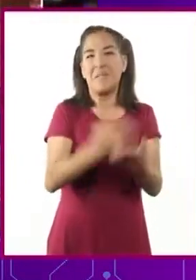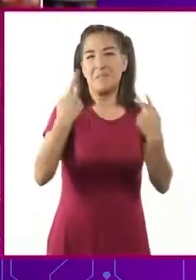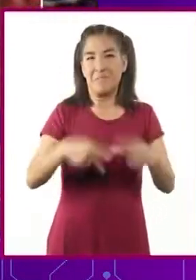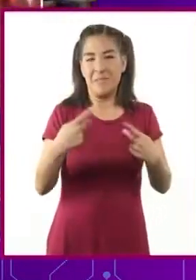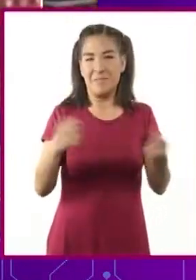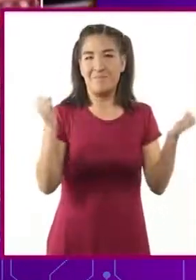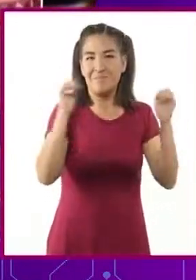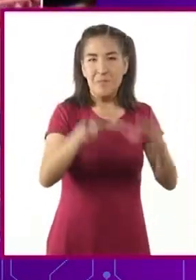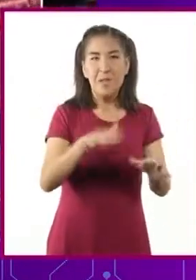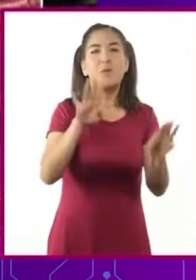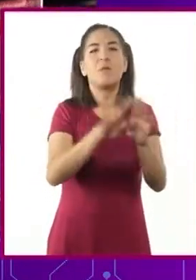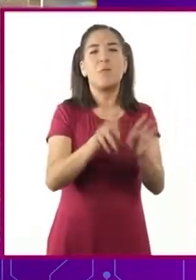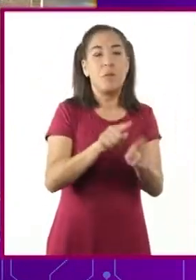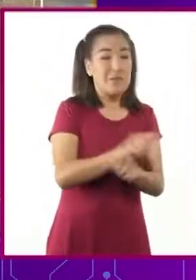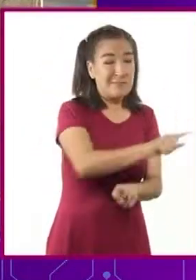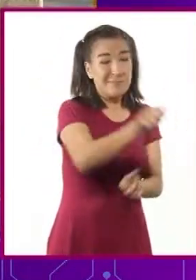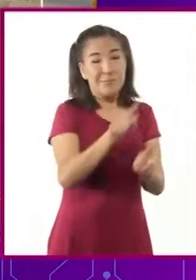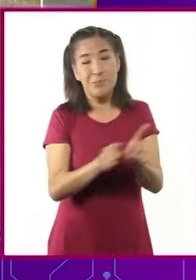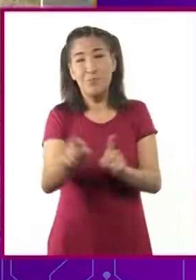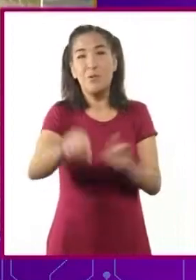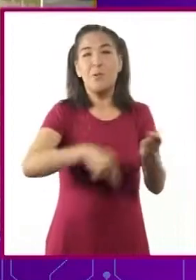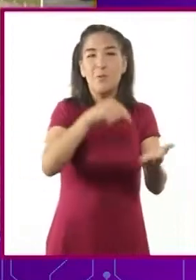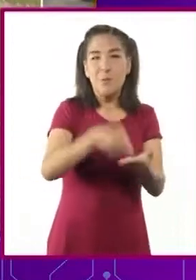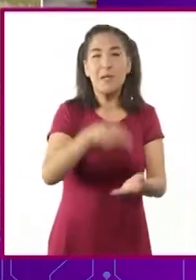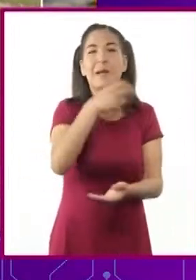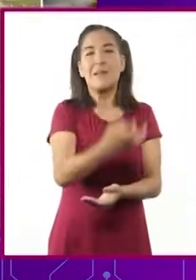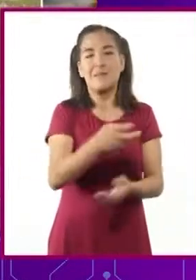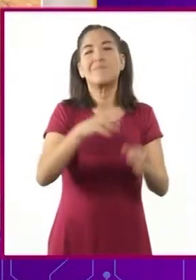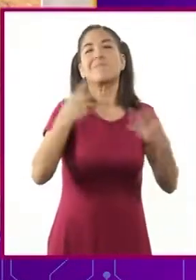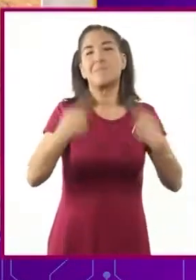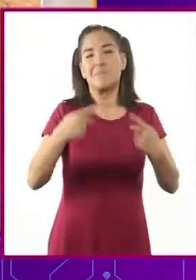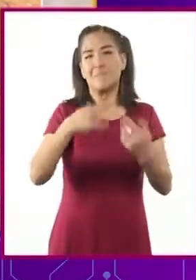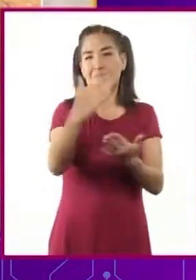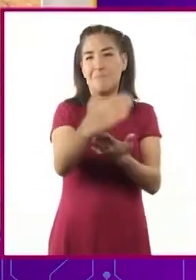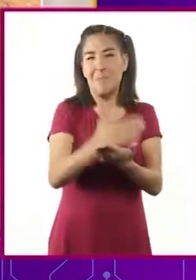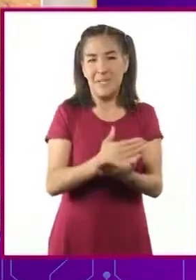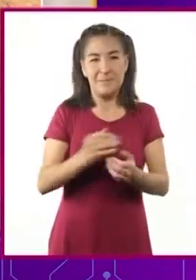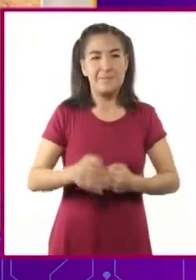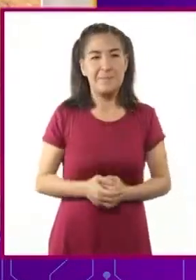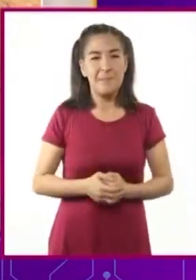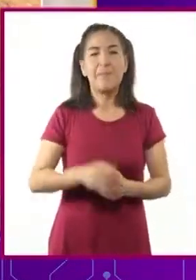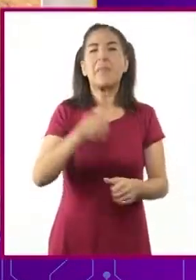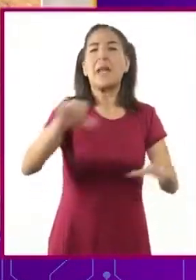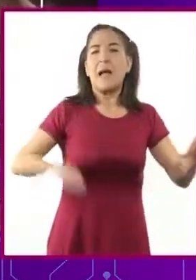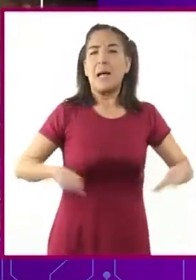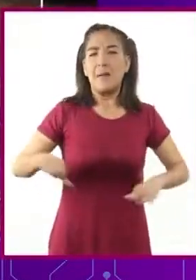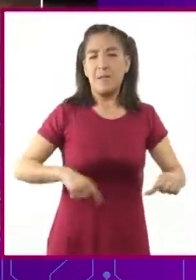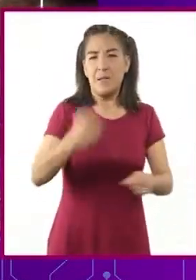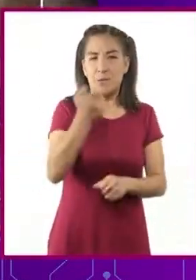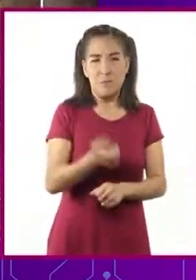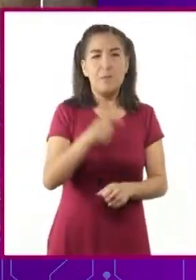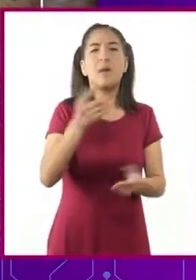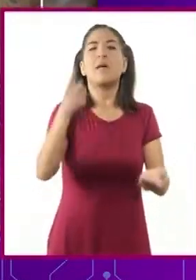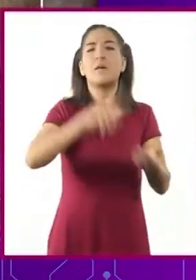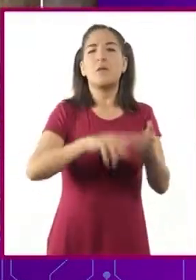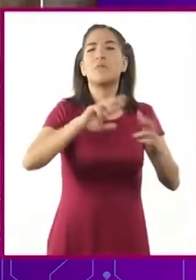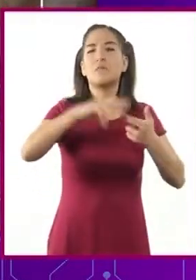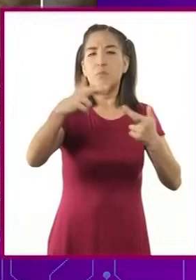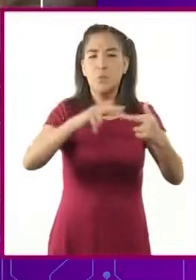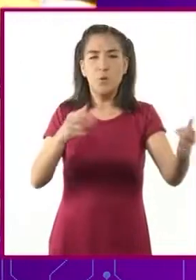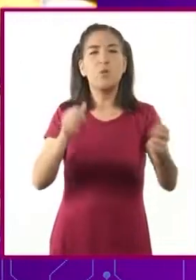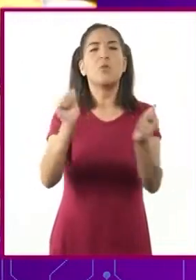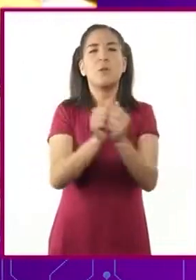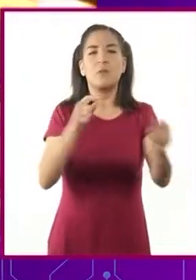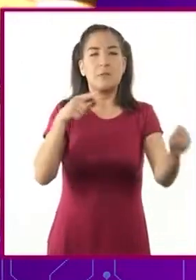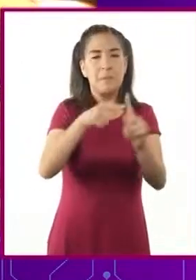distribuyen de manera dispersa en el territorio, la densidad de población es baja. Las actividades económicas se relacionan de manera directa